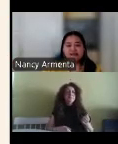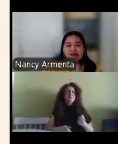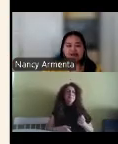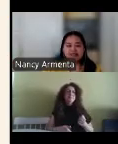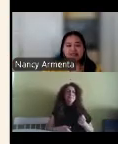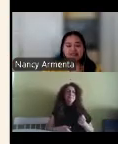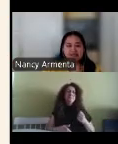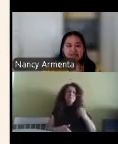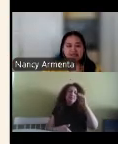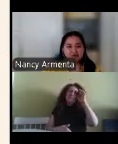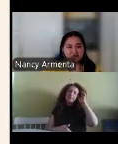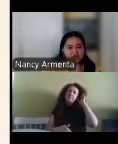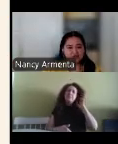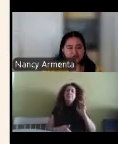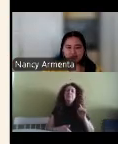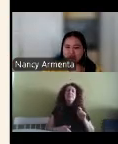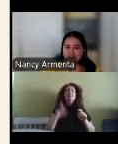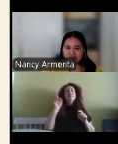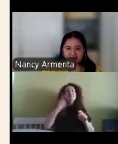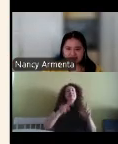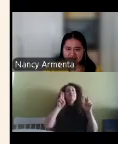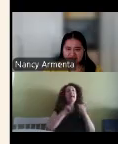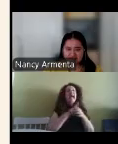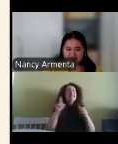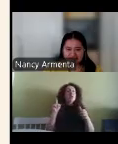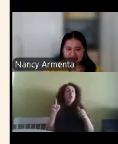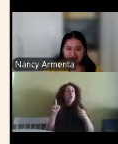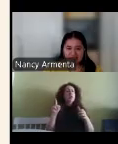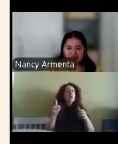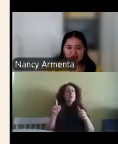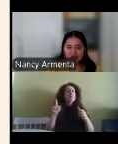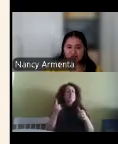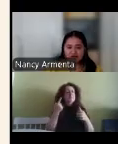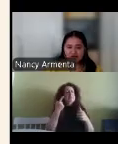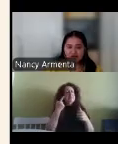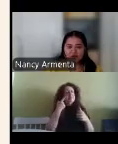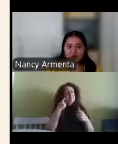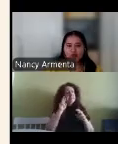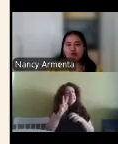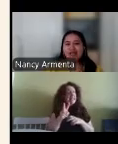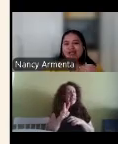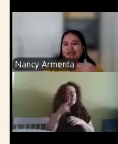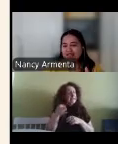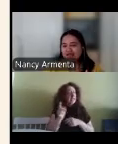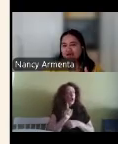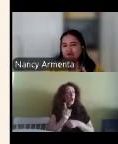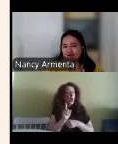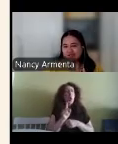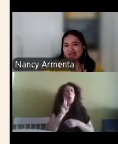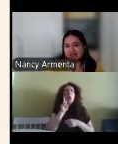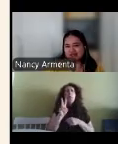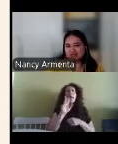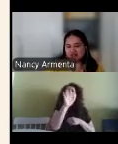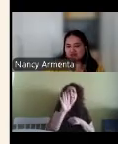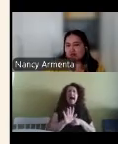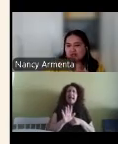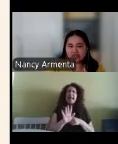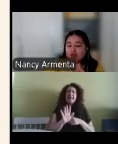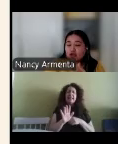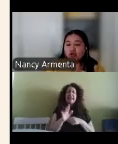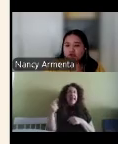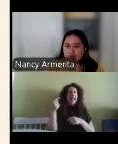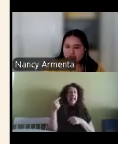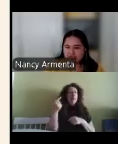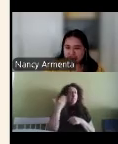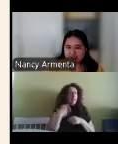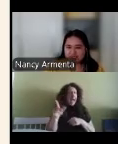Y a veces esta exclusión no siempre es explícita, no se observa como una negativa frontal de la atención, como decir,